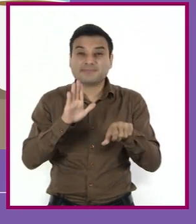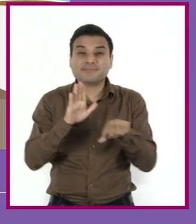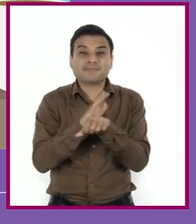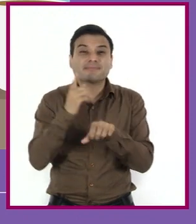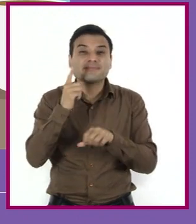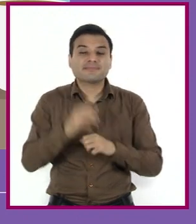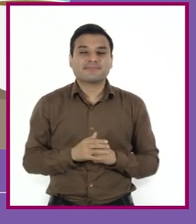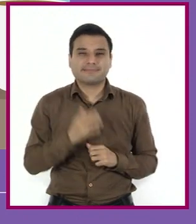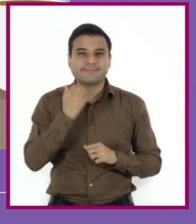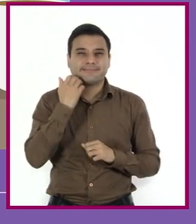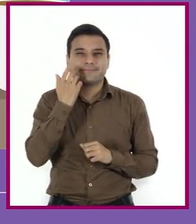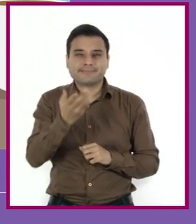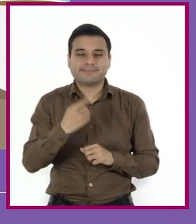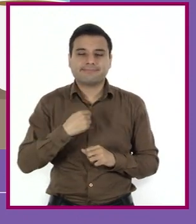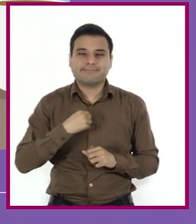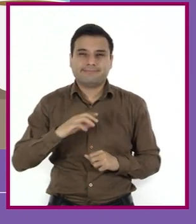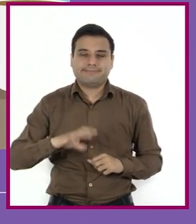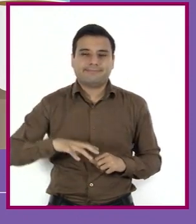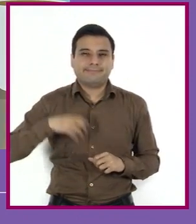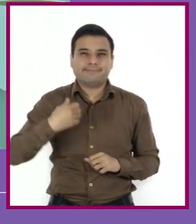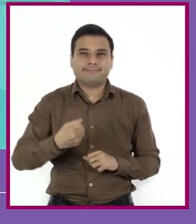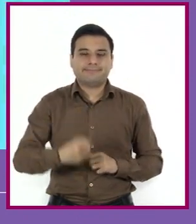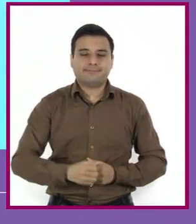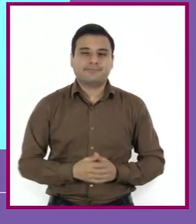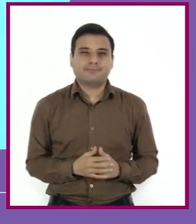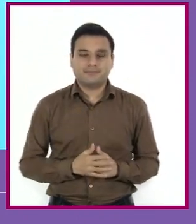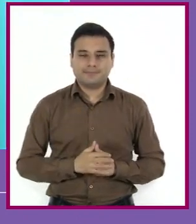por encima de quienes los respetan.